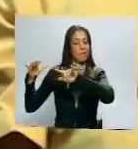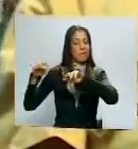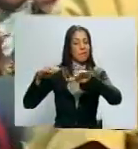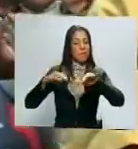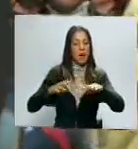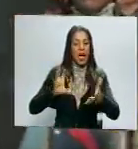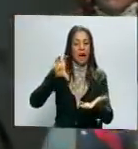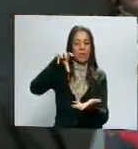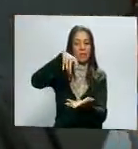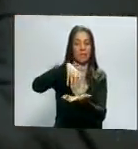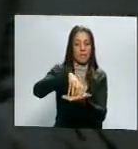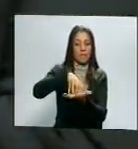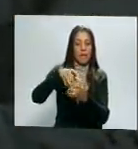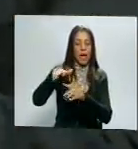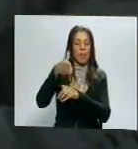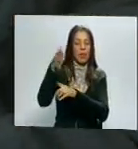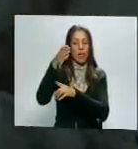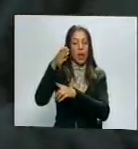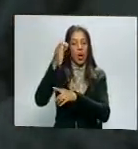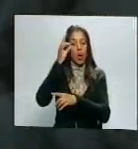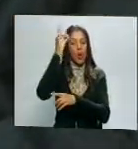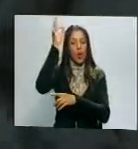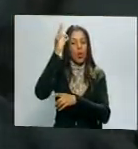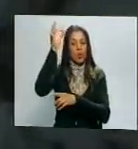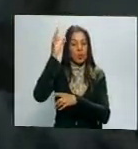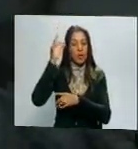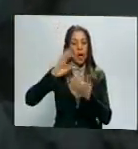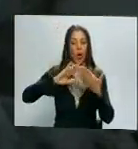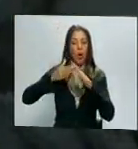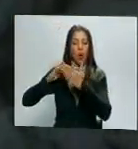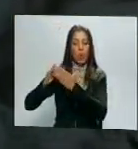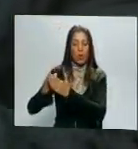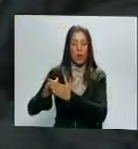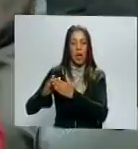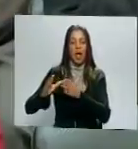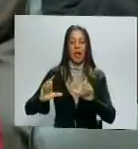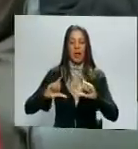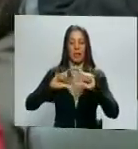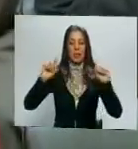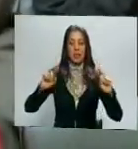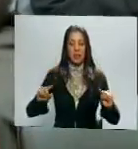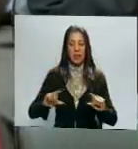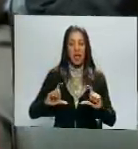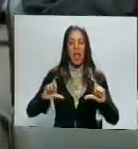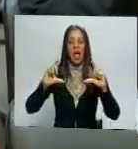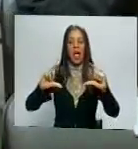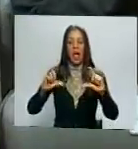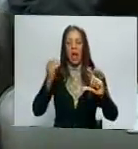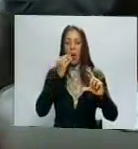venga todo, consejos comunales, los CLA, las comunas,